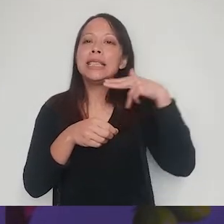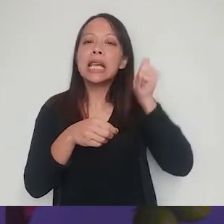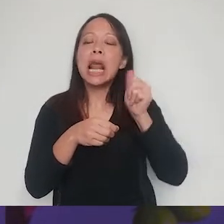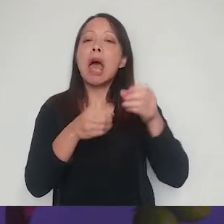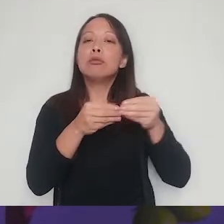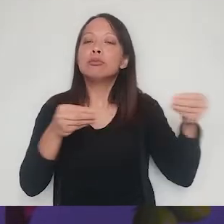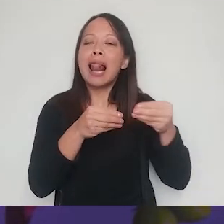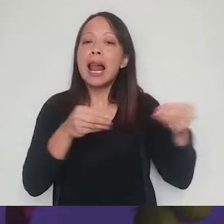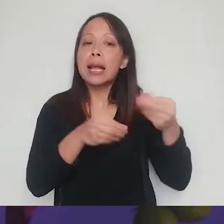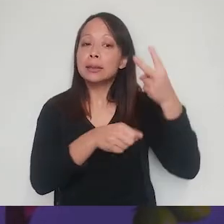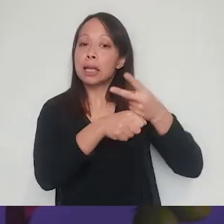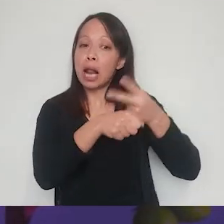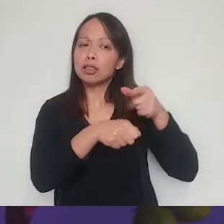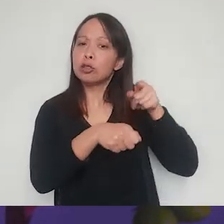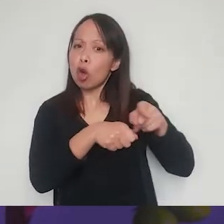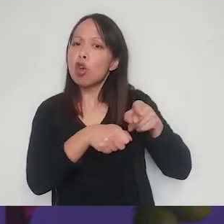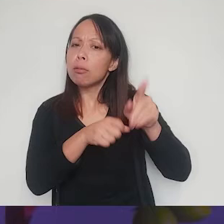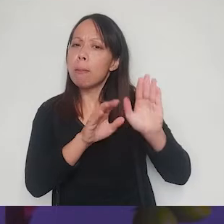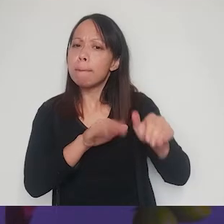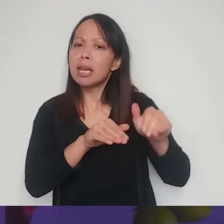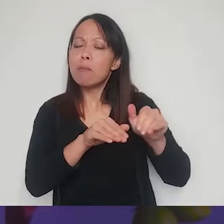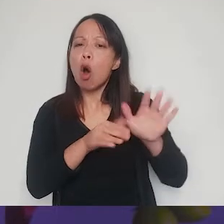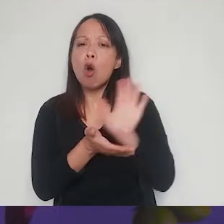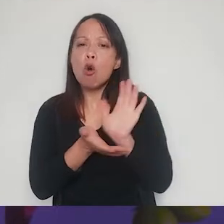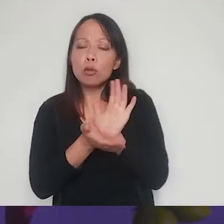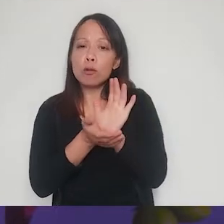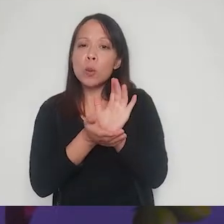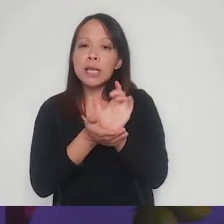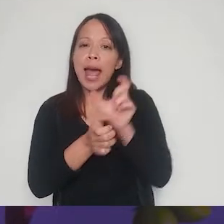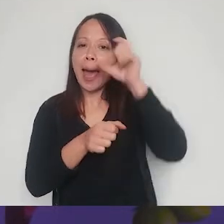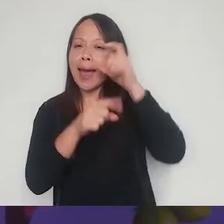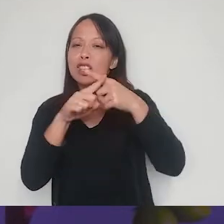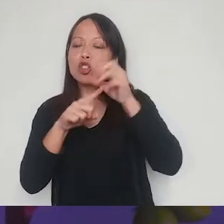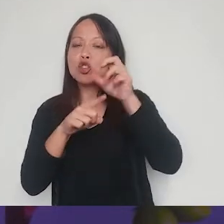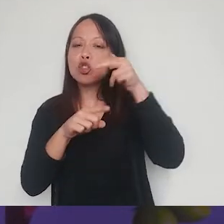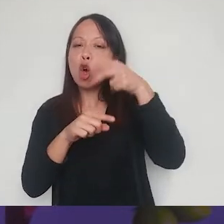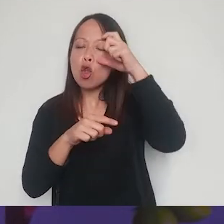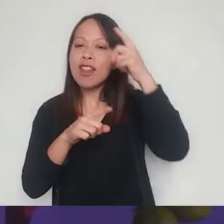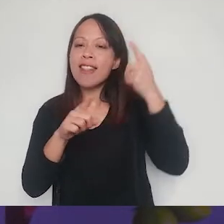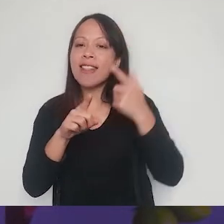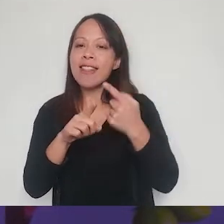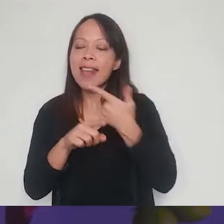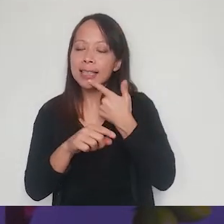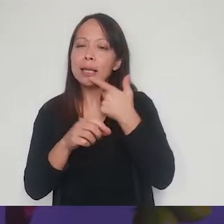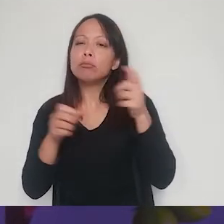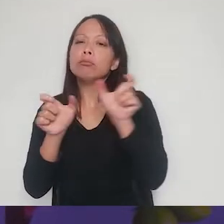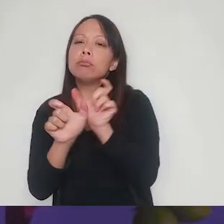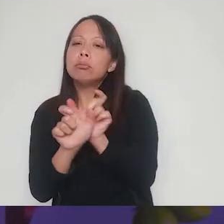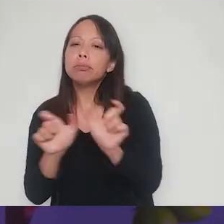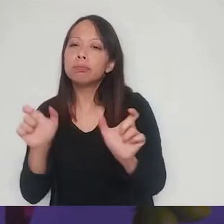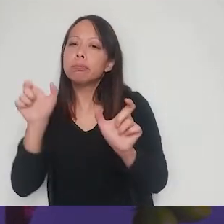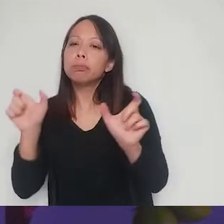a la inclusión de los exones de tipo 2 o clase 2 y al salteado de los exones de clase 2 si la cromatina está